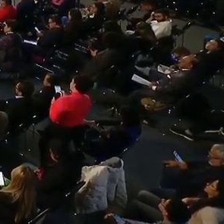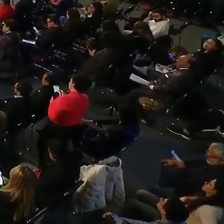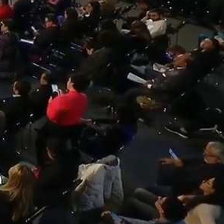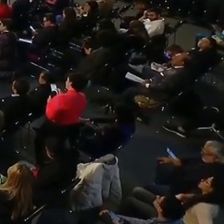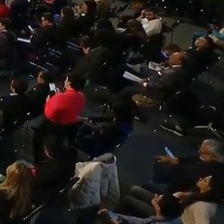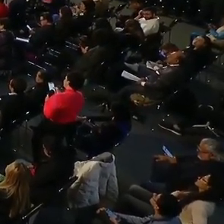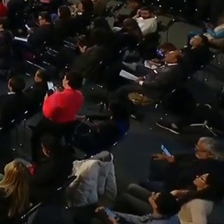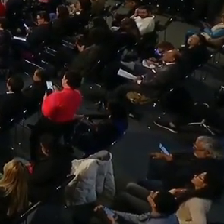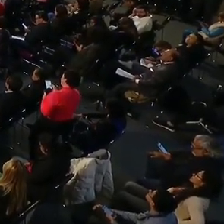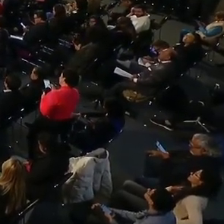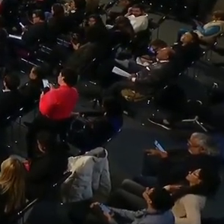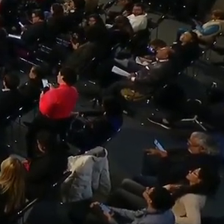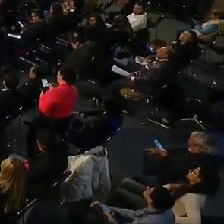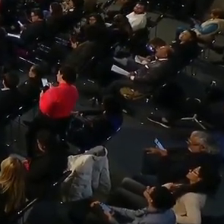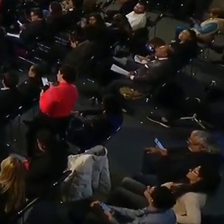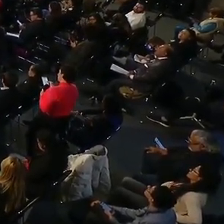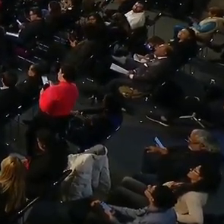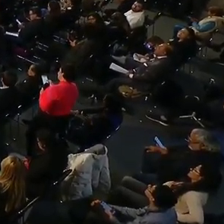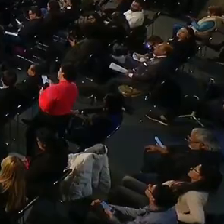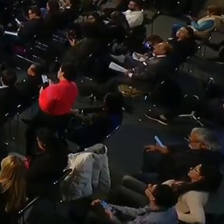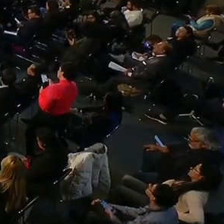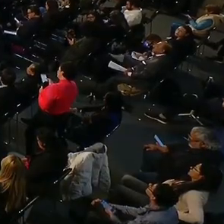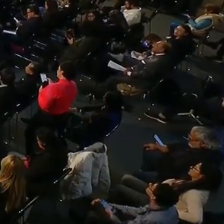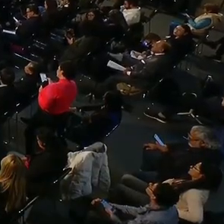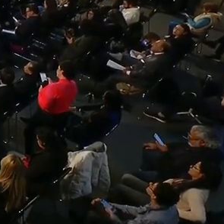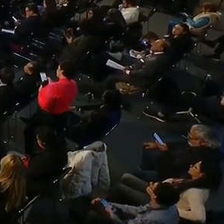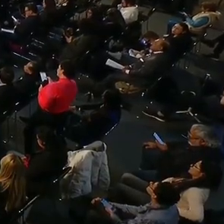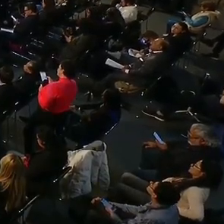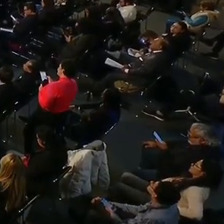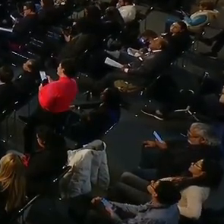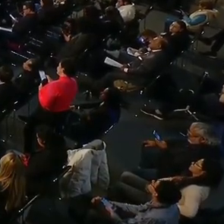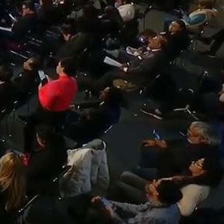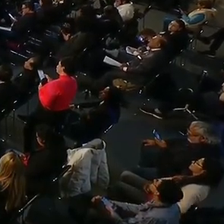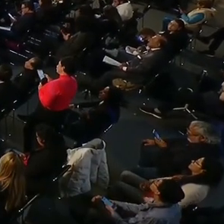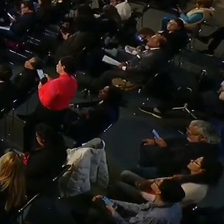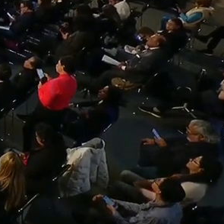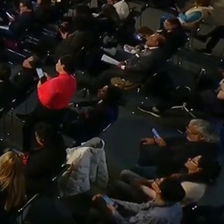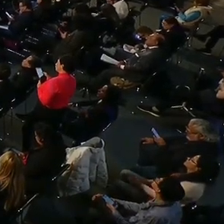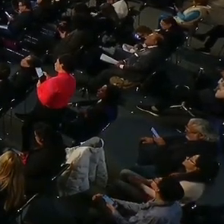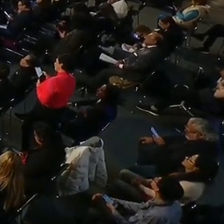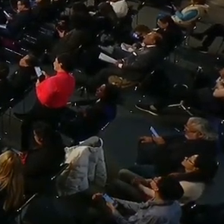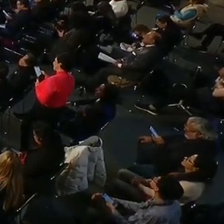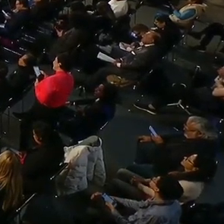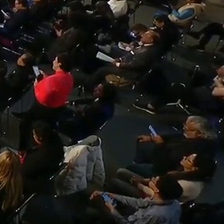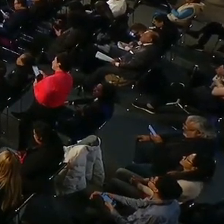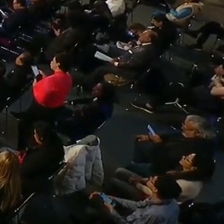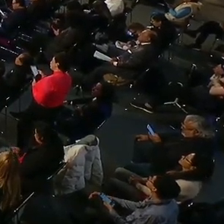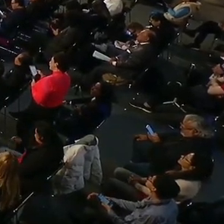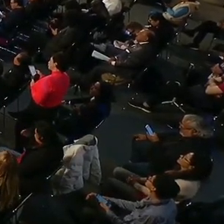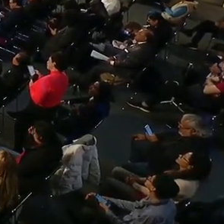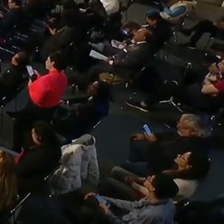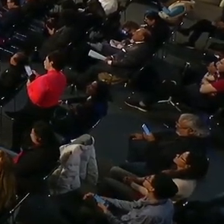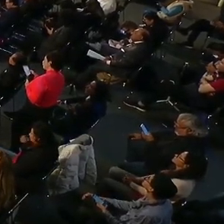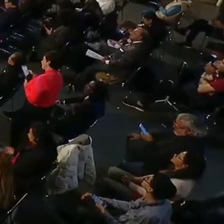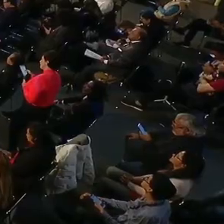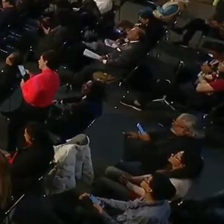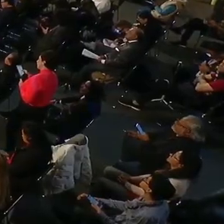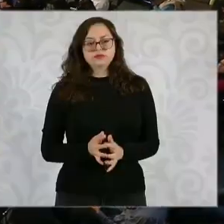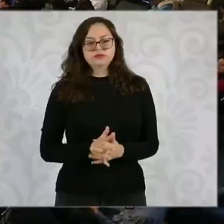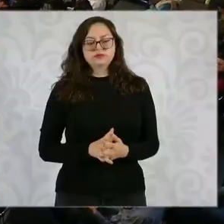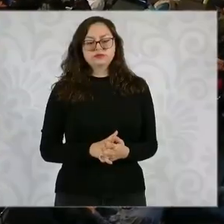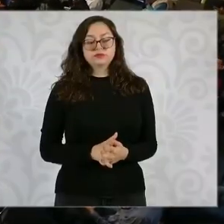también sus magistrados y magistradas, así como juezas, jueces, sean electos por el voto popular. ¿Haría usted algún llamado